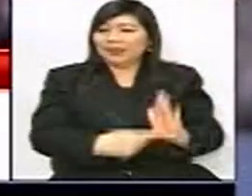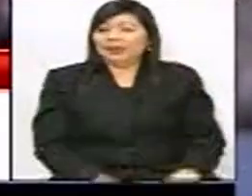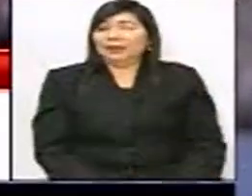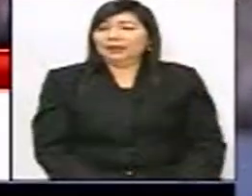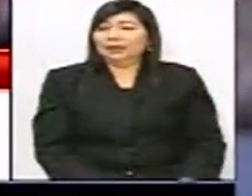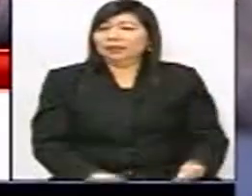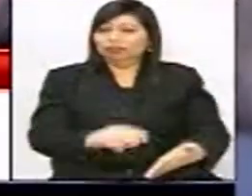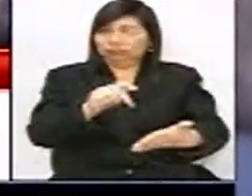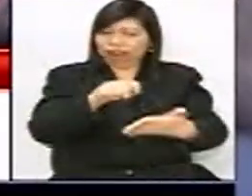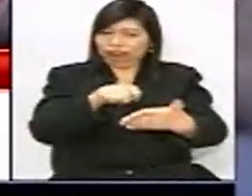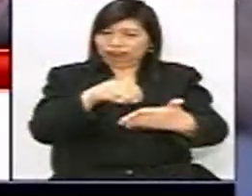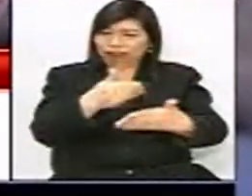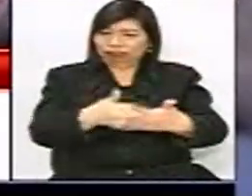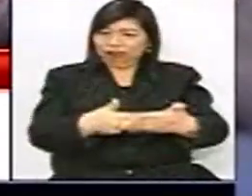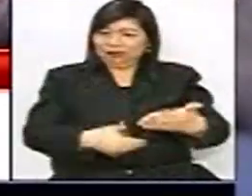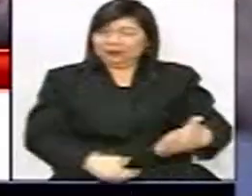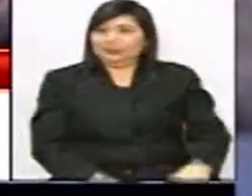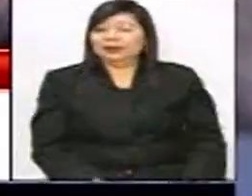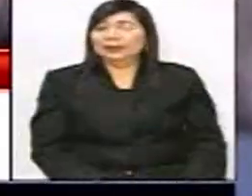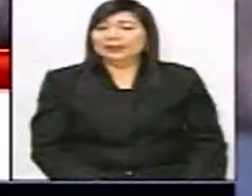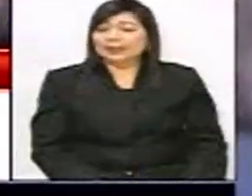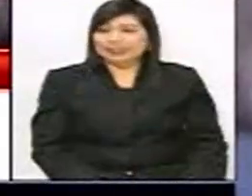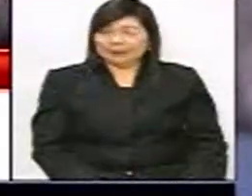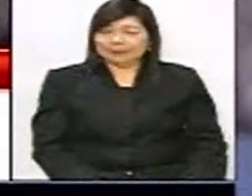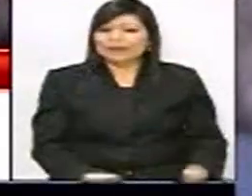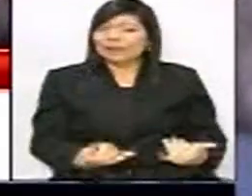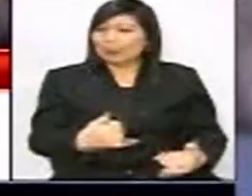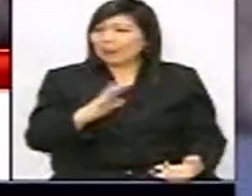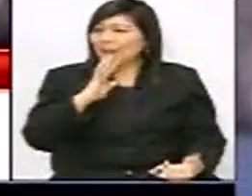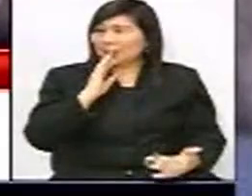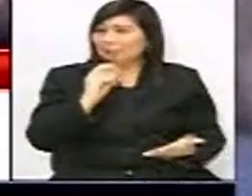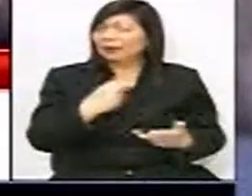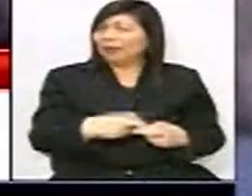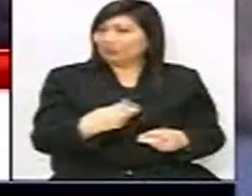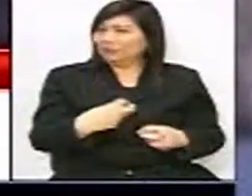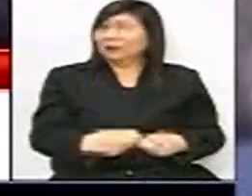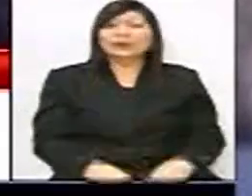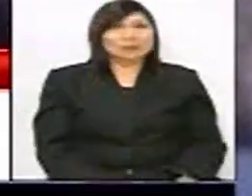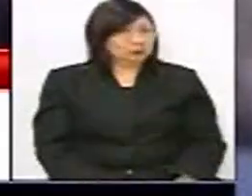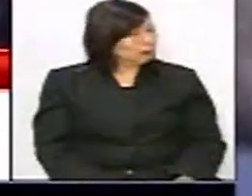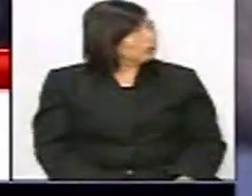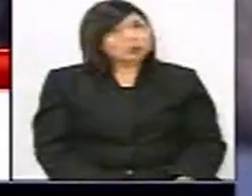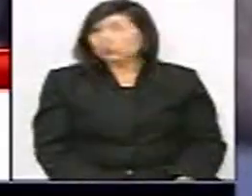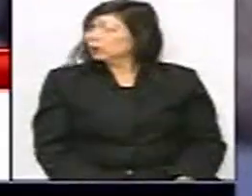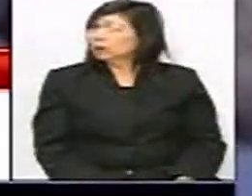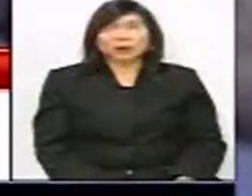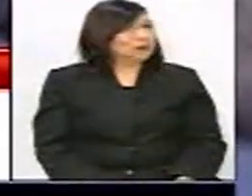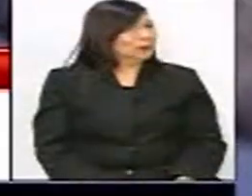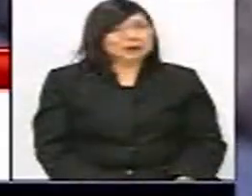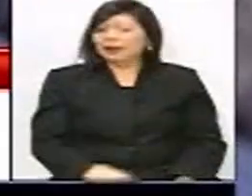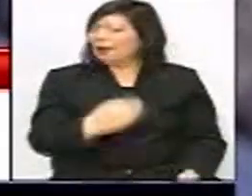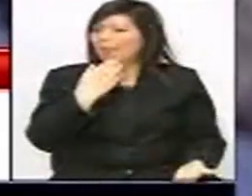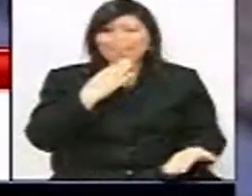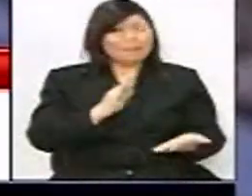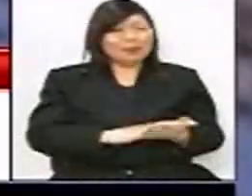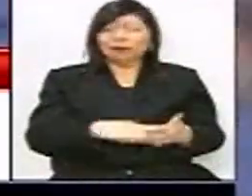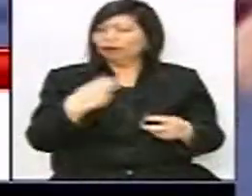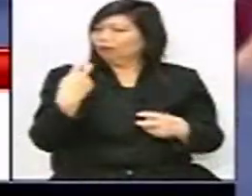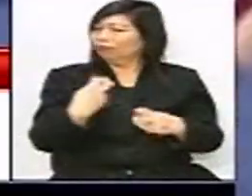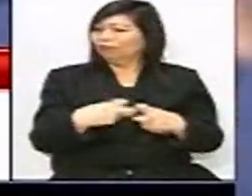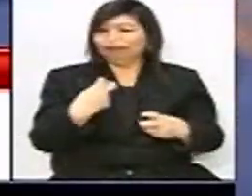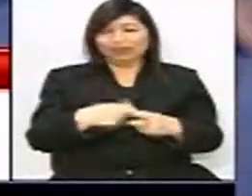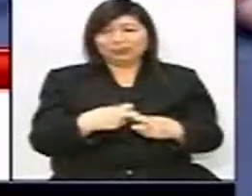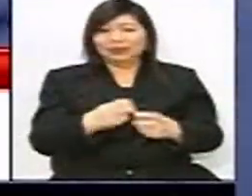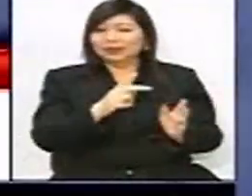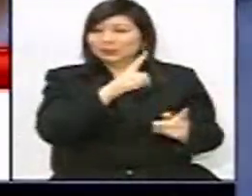lo describe todo. Entonces, presidente, estamos hablando de cosas muy graves. Muy graves. Por eso es que hay